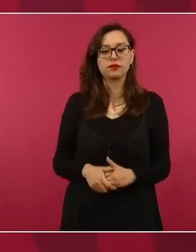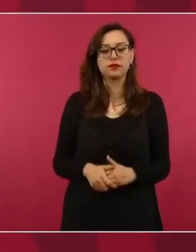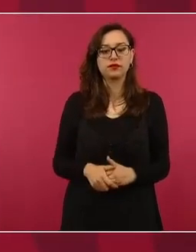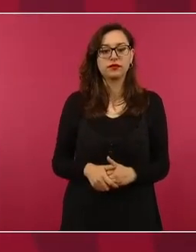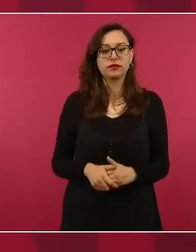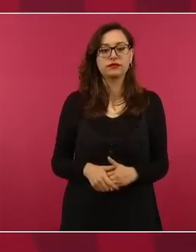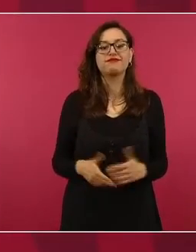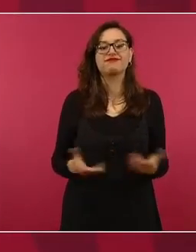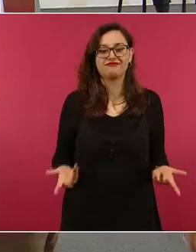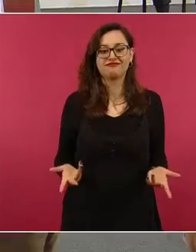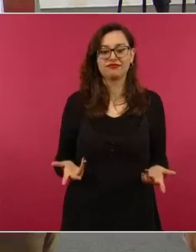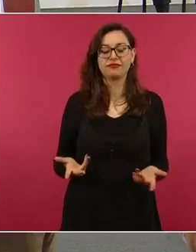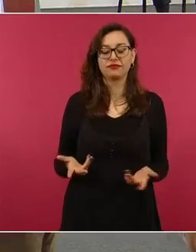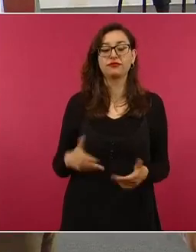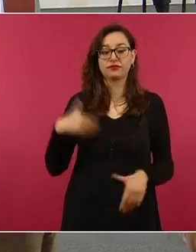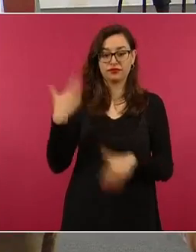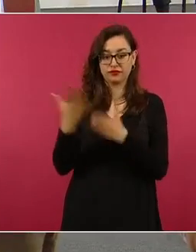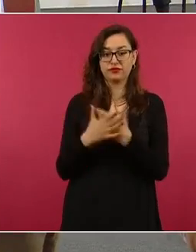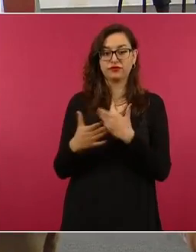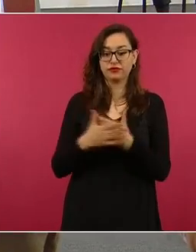Ahora voy a ir allá a Dos Bocas,